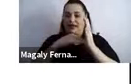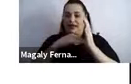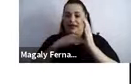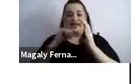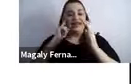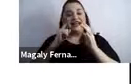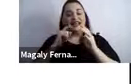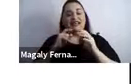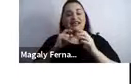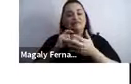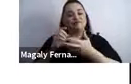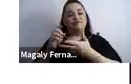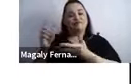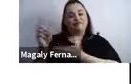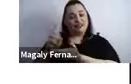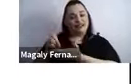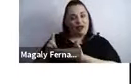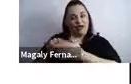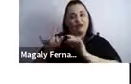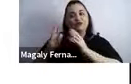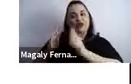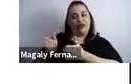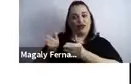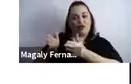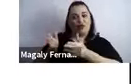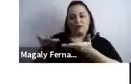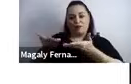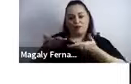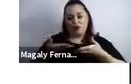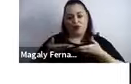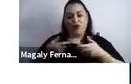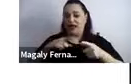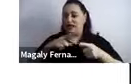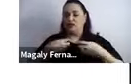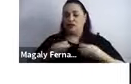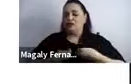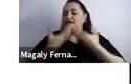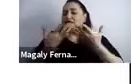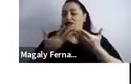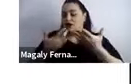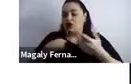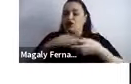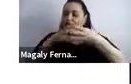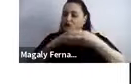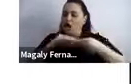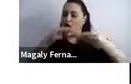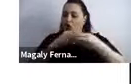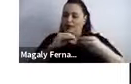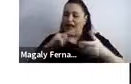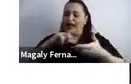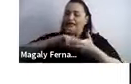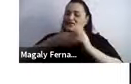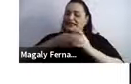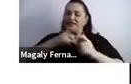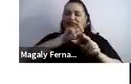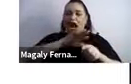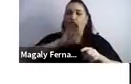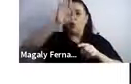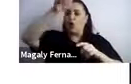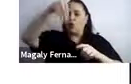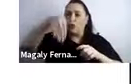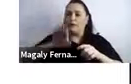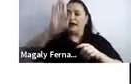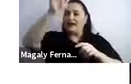grabados que me dejó en legado y que me inspiró mucho a lo que ahora les voy a contar sobre las curvas de equidad y la